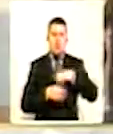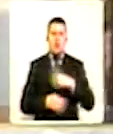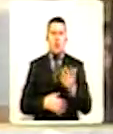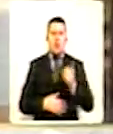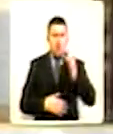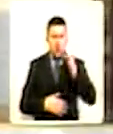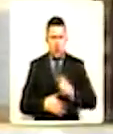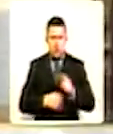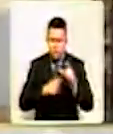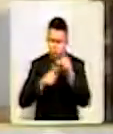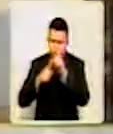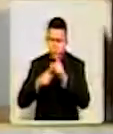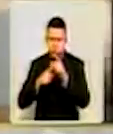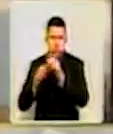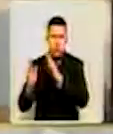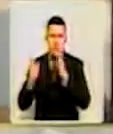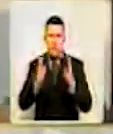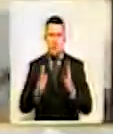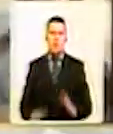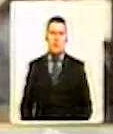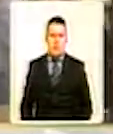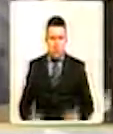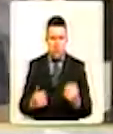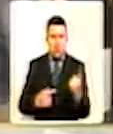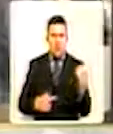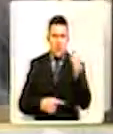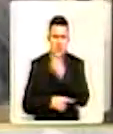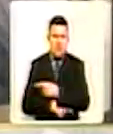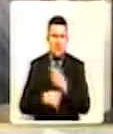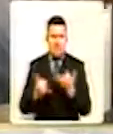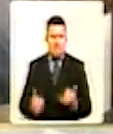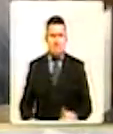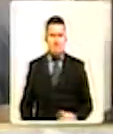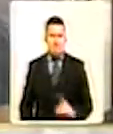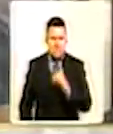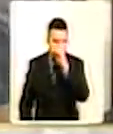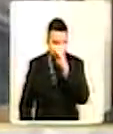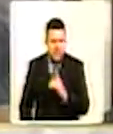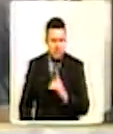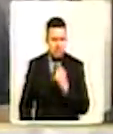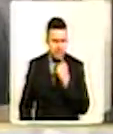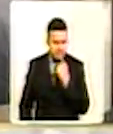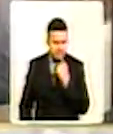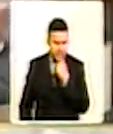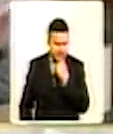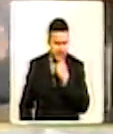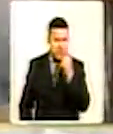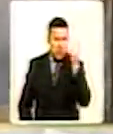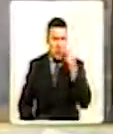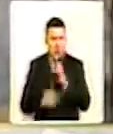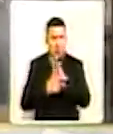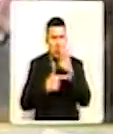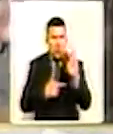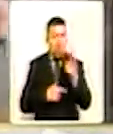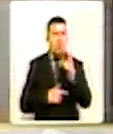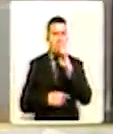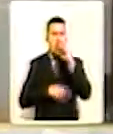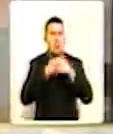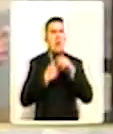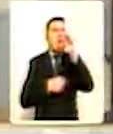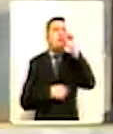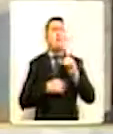El juez y el procurador es un actor global. Hoy en día en el mundo, las decisiones que se toman en Washington,